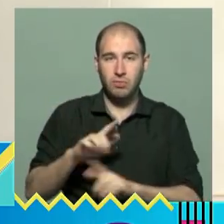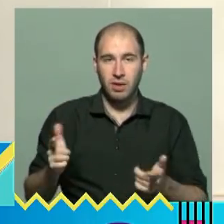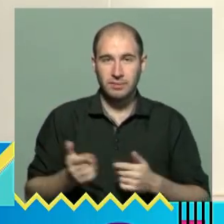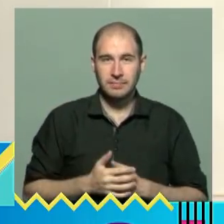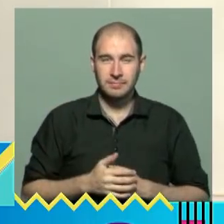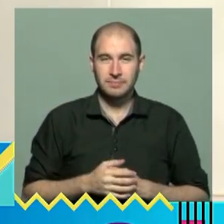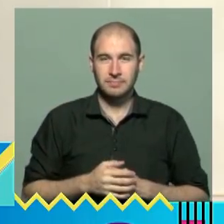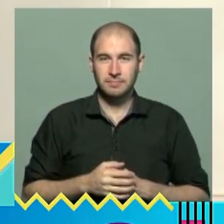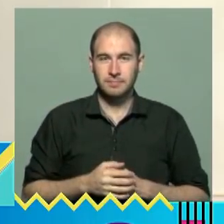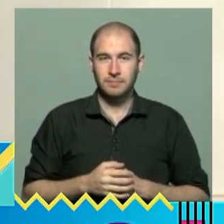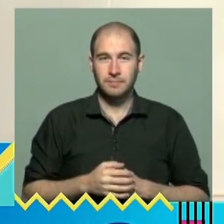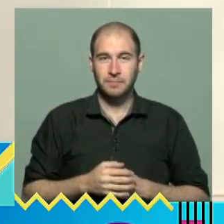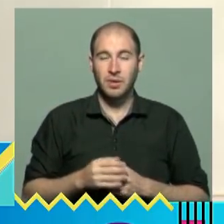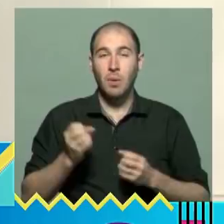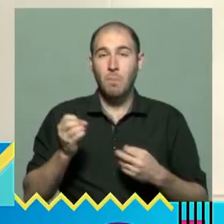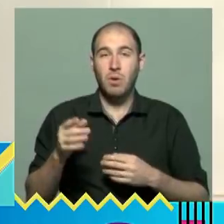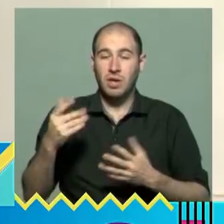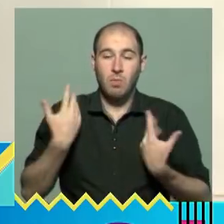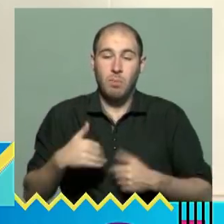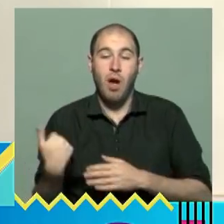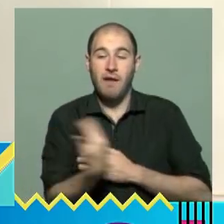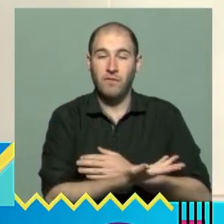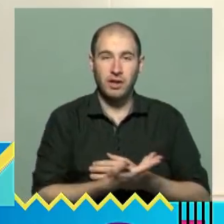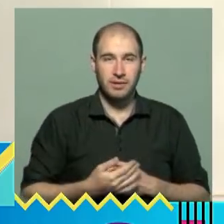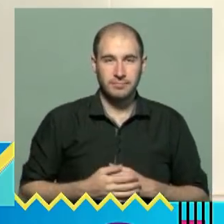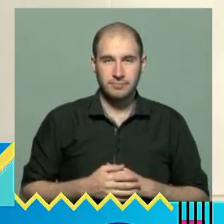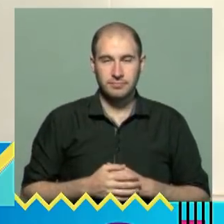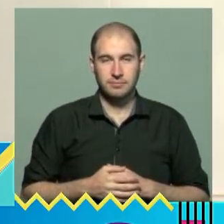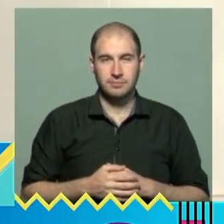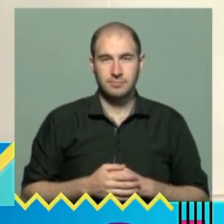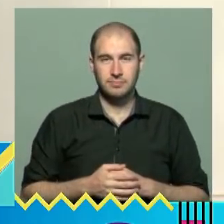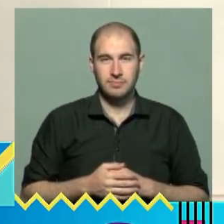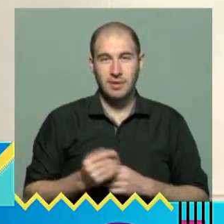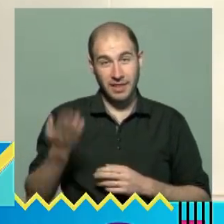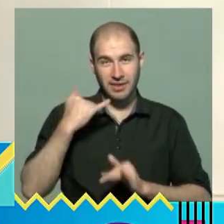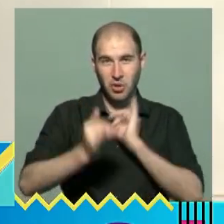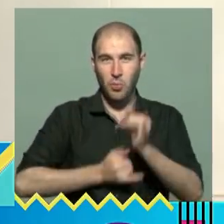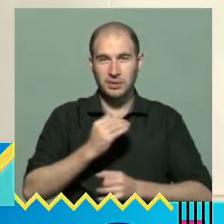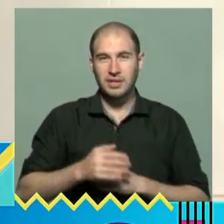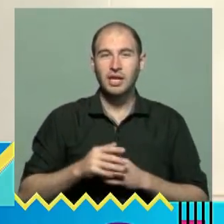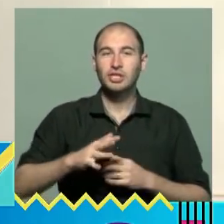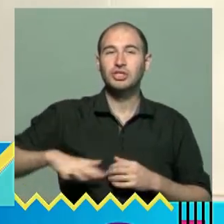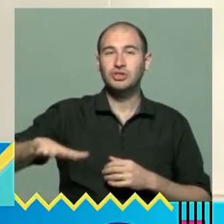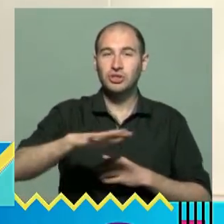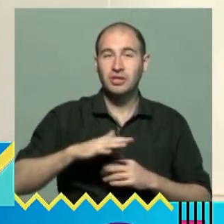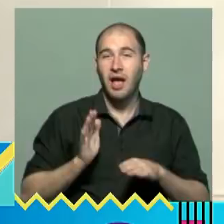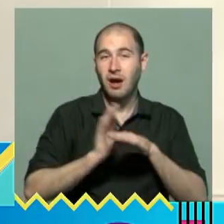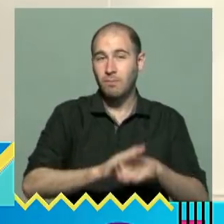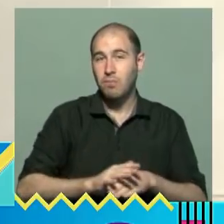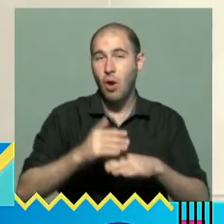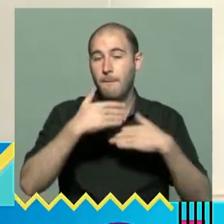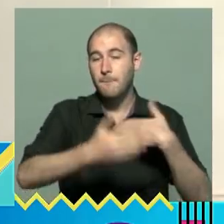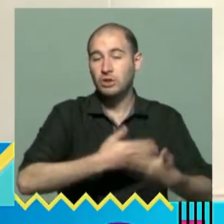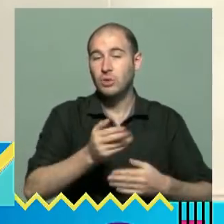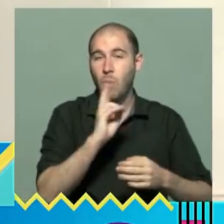digamos, porque está fuera de su cuerpo, digamos, y como les decía recién, hay una sociedad que no acompaña al proceso